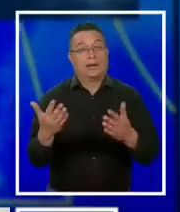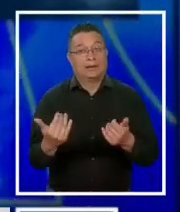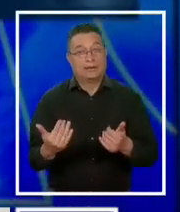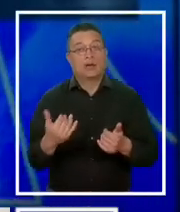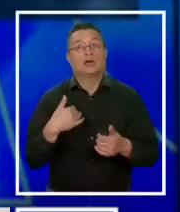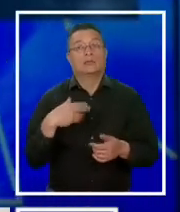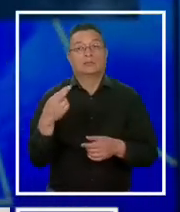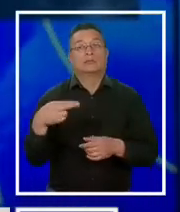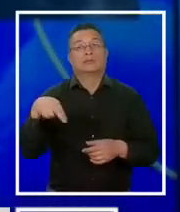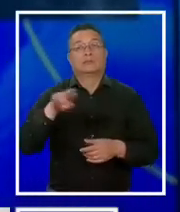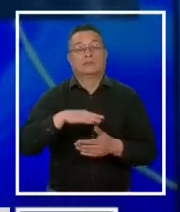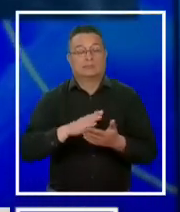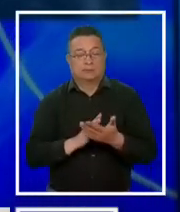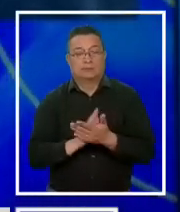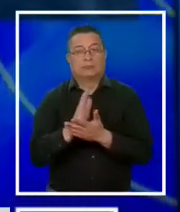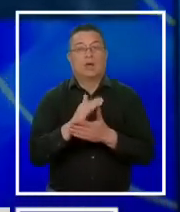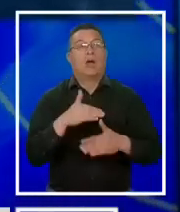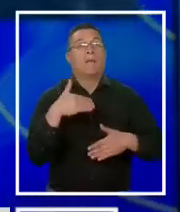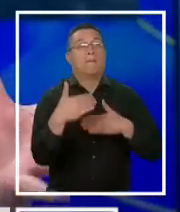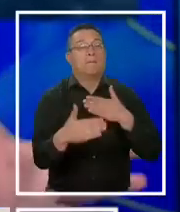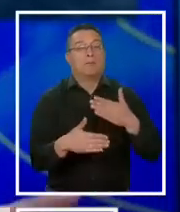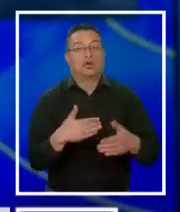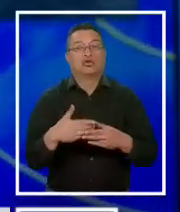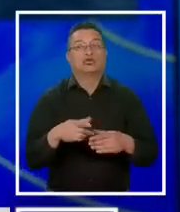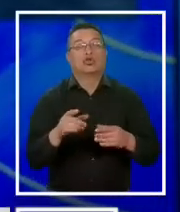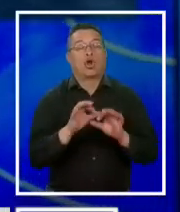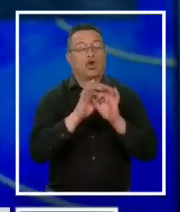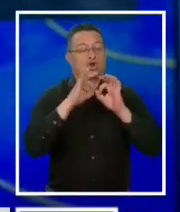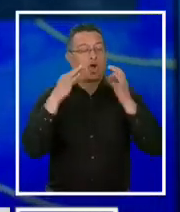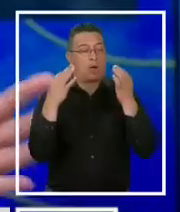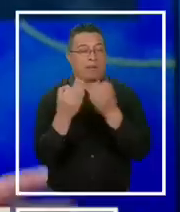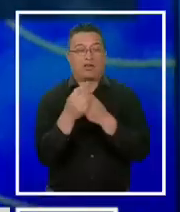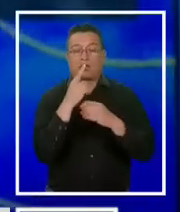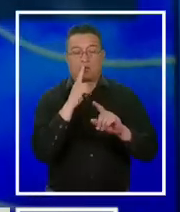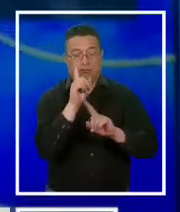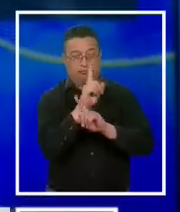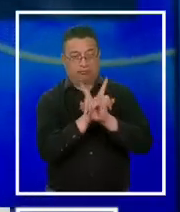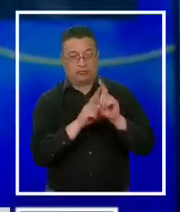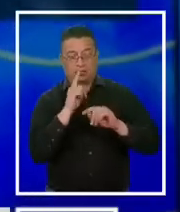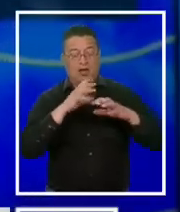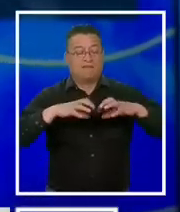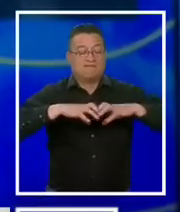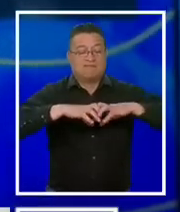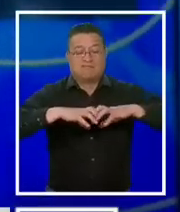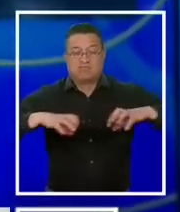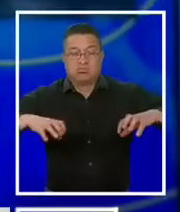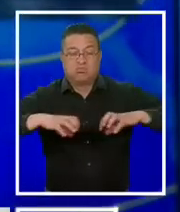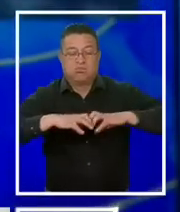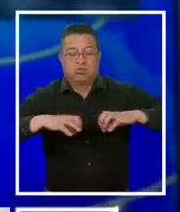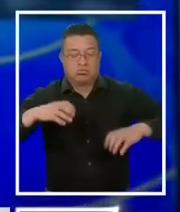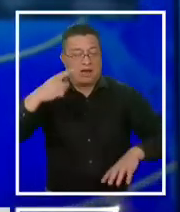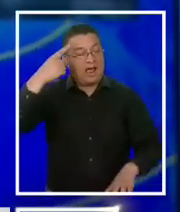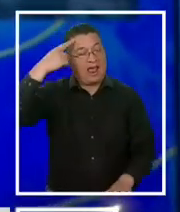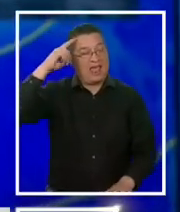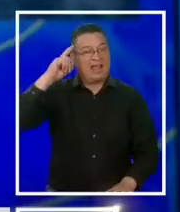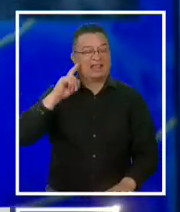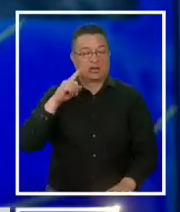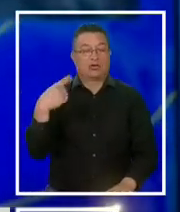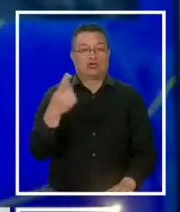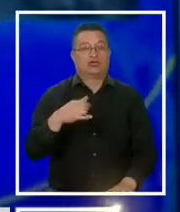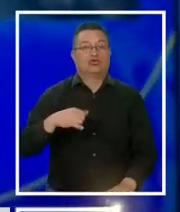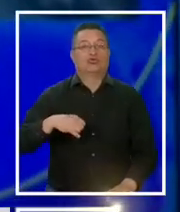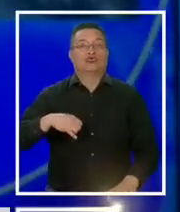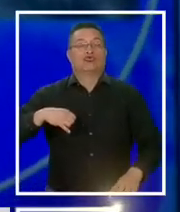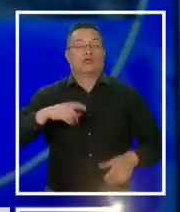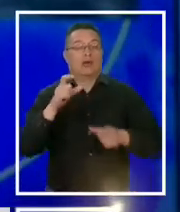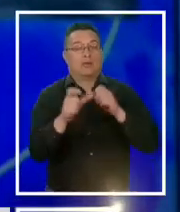reiniciar el proceso porque el proceso completo está cuestionado si se dieron trincheras se lesionó gravemente el honor de algunas